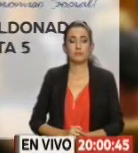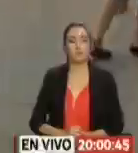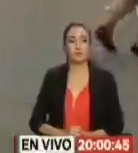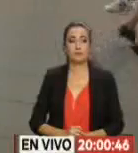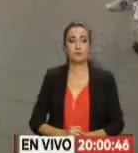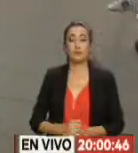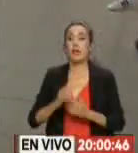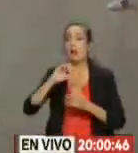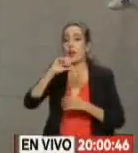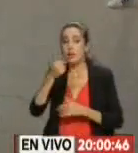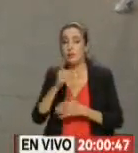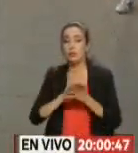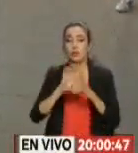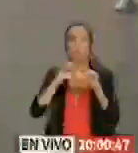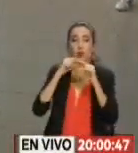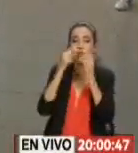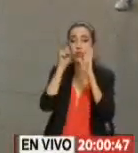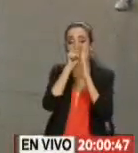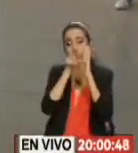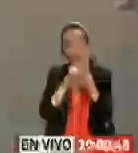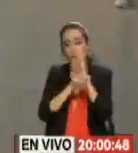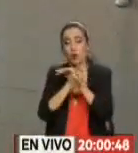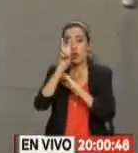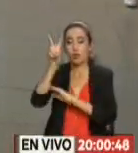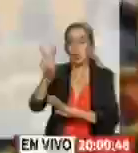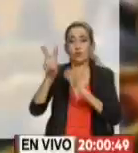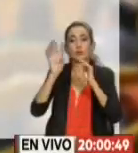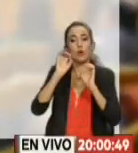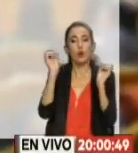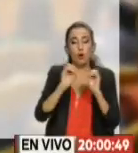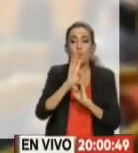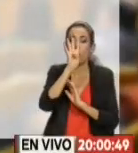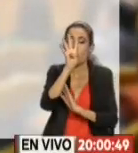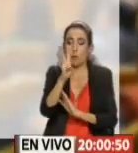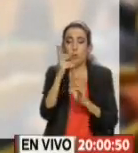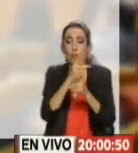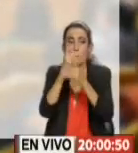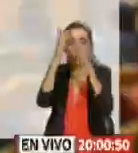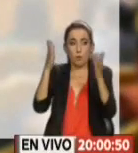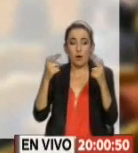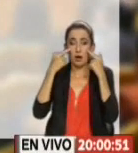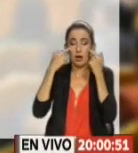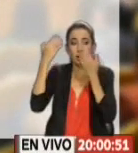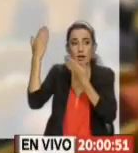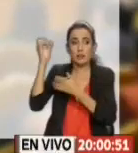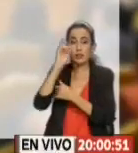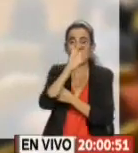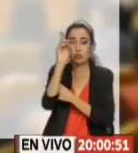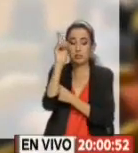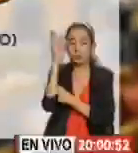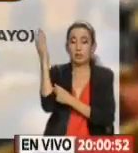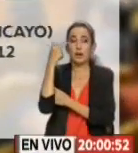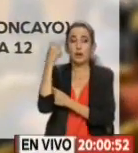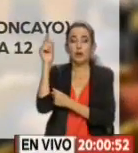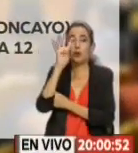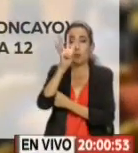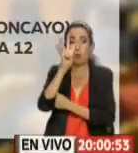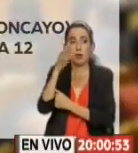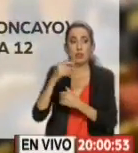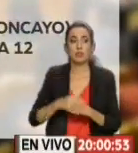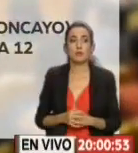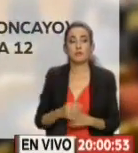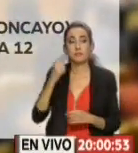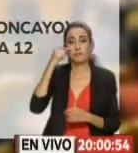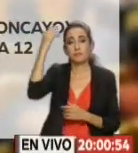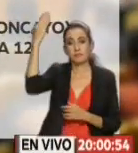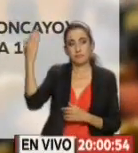Robles. Las otras listas obtuvieron entre 2 y 4 concejales. La Izquierda Democrática, liderada por Paco Moncayo, logró 4.